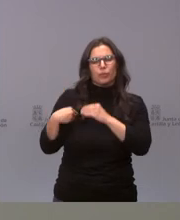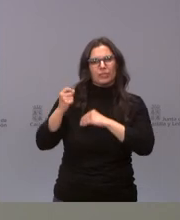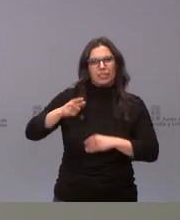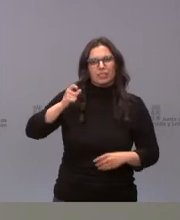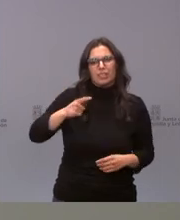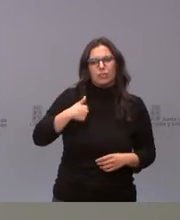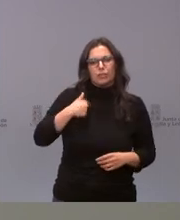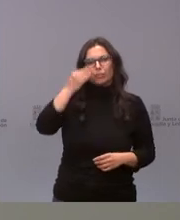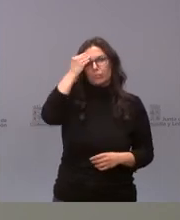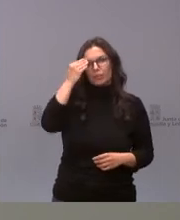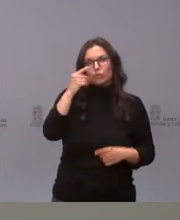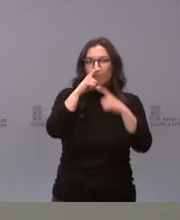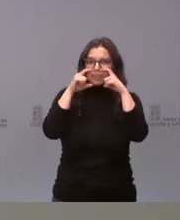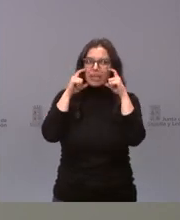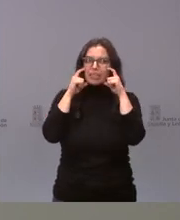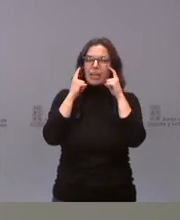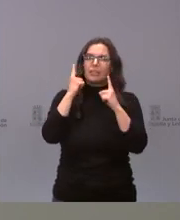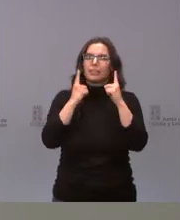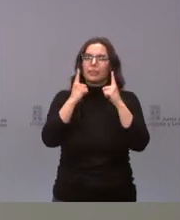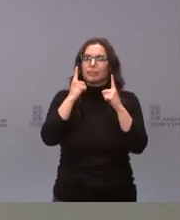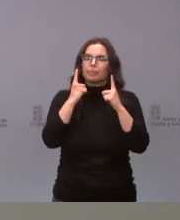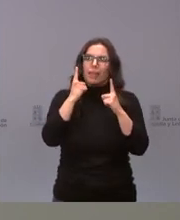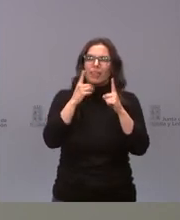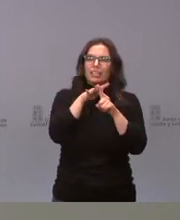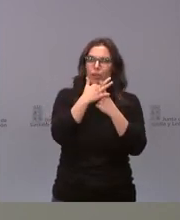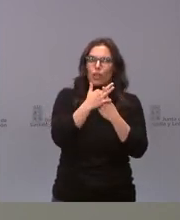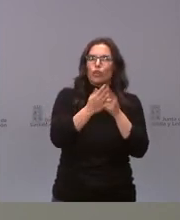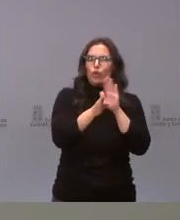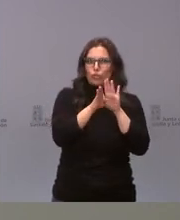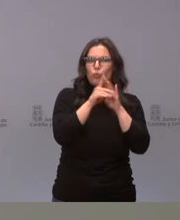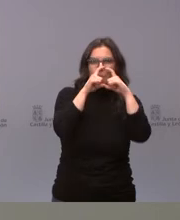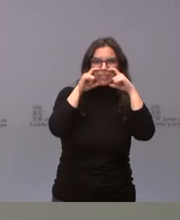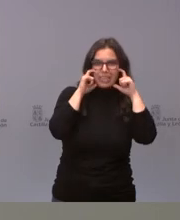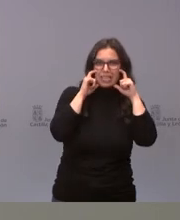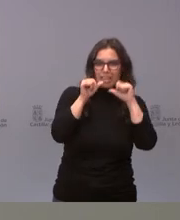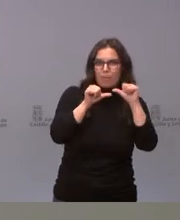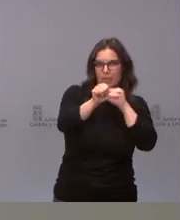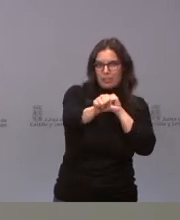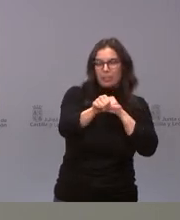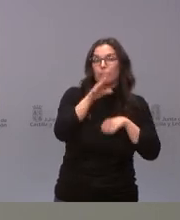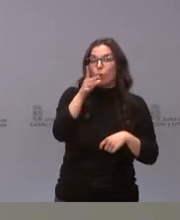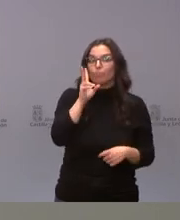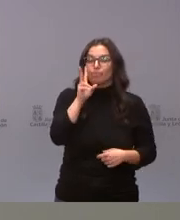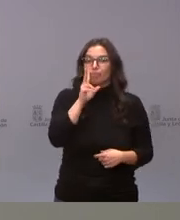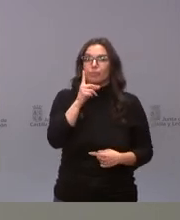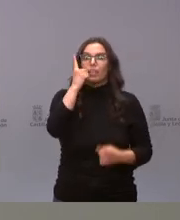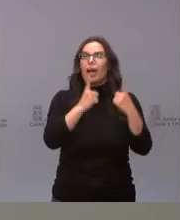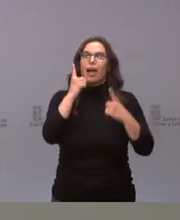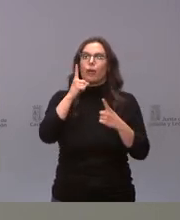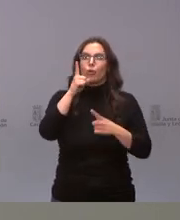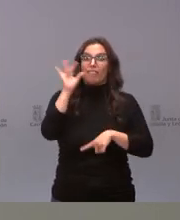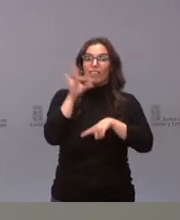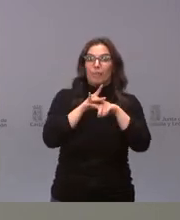y yo creo que ha venido para quedarse en determinadas circunstancias. ¿Por qué? Porque hemos visto que algunas patologías respiratorias han